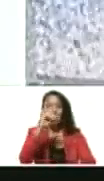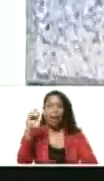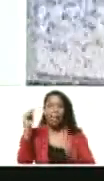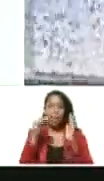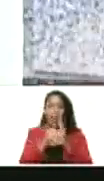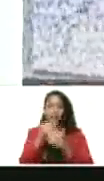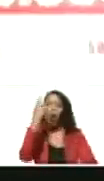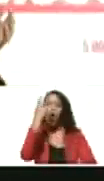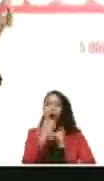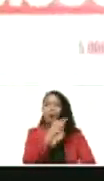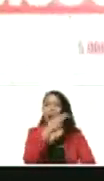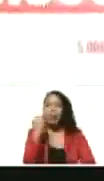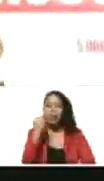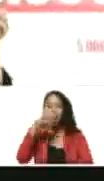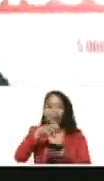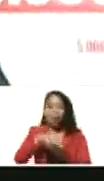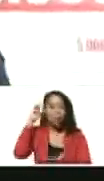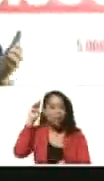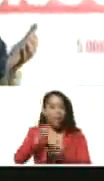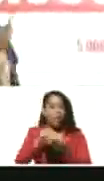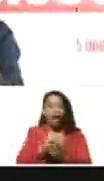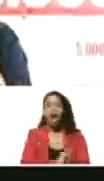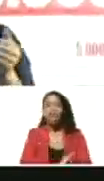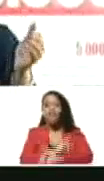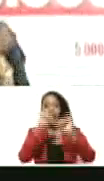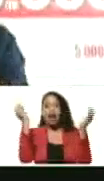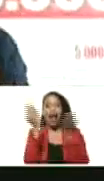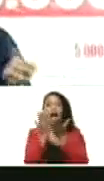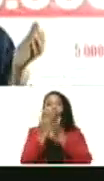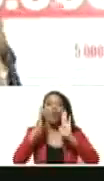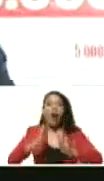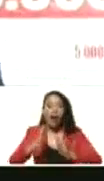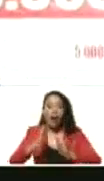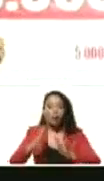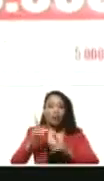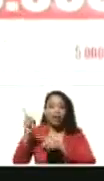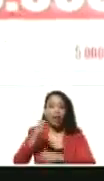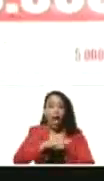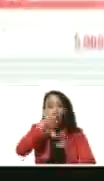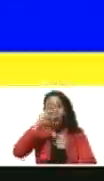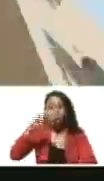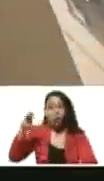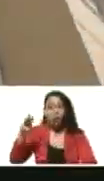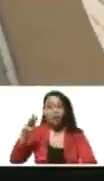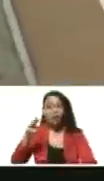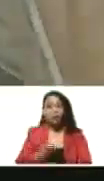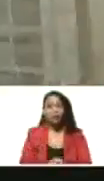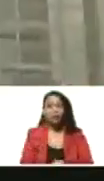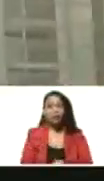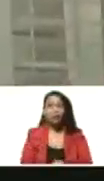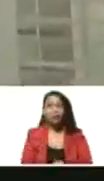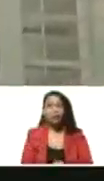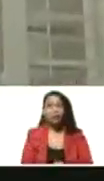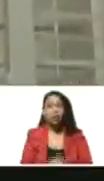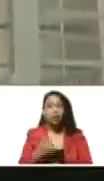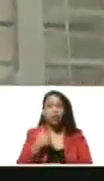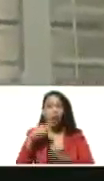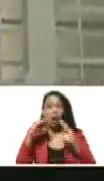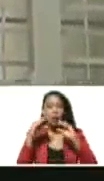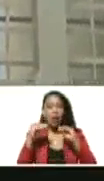se comprometió en el estado Miranda a culminar la escuela del urbanismo Lomas de Guadalupe. Aquí estaba hablando con Jessica,